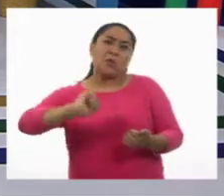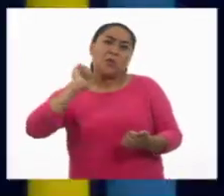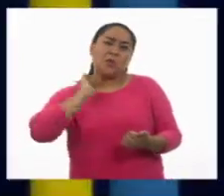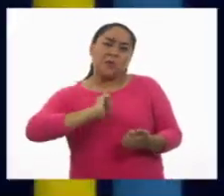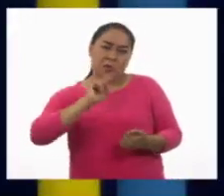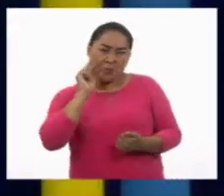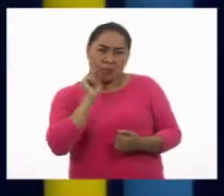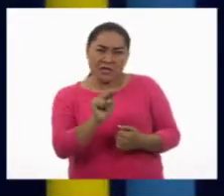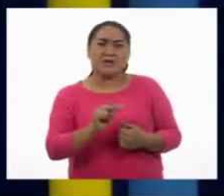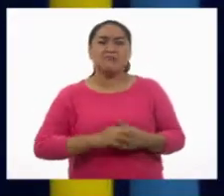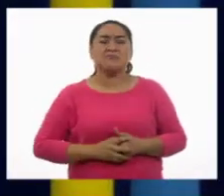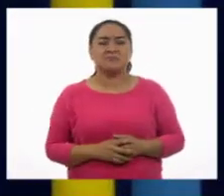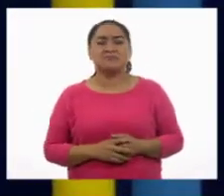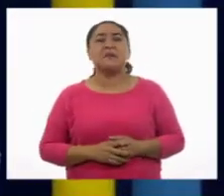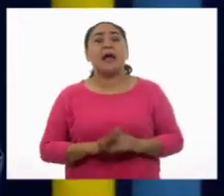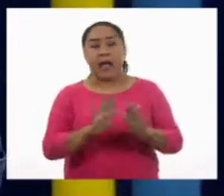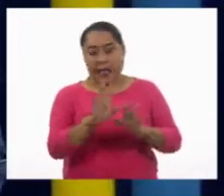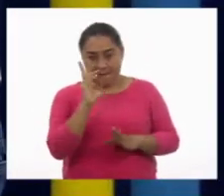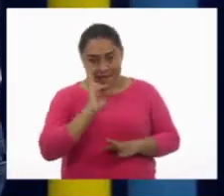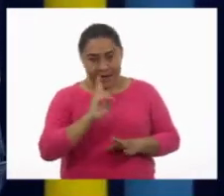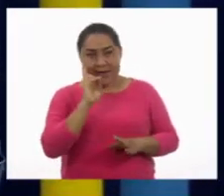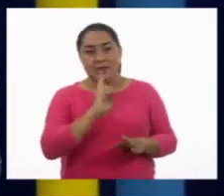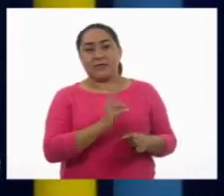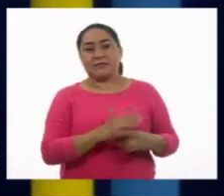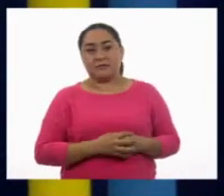maniquita, deja verlas.